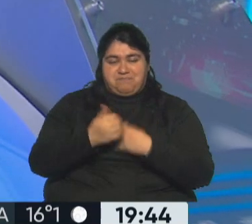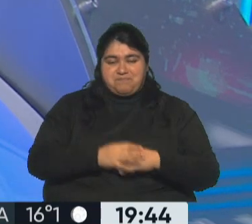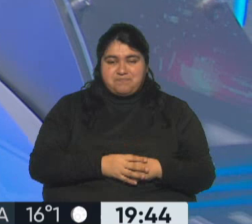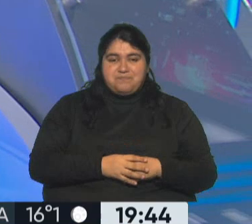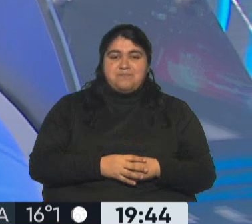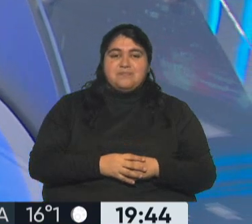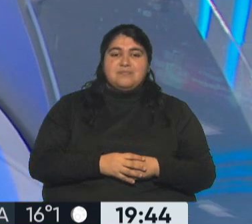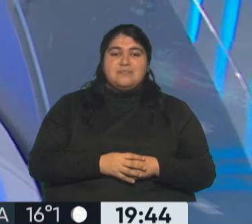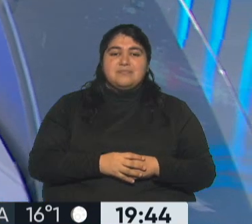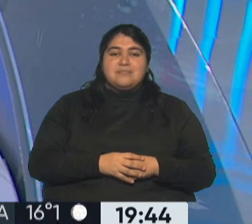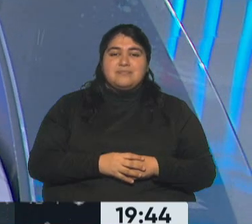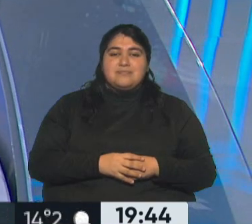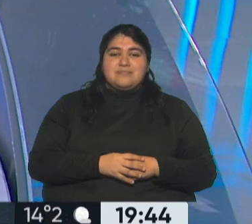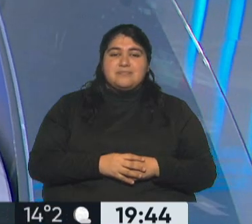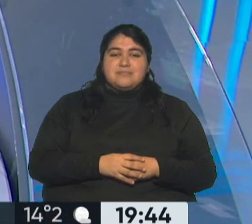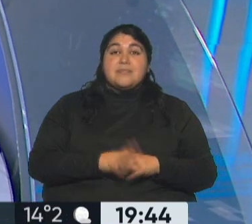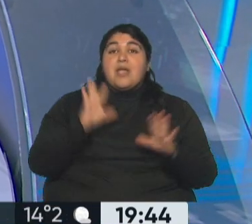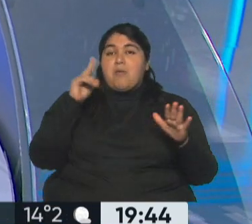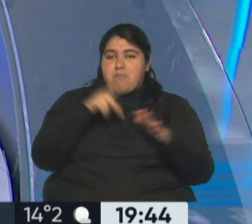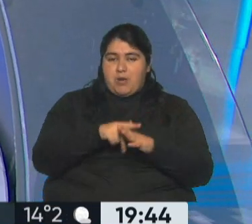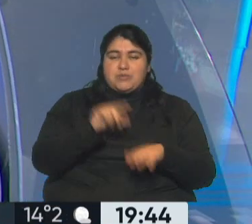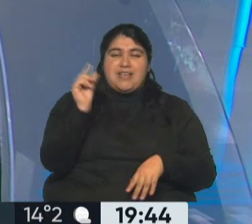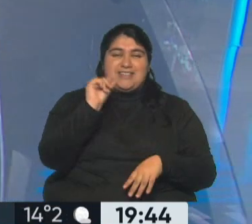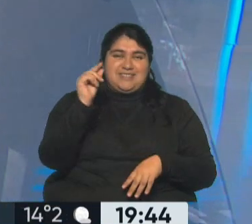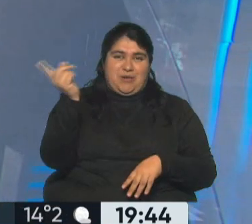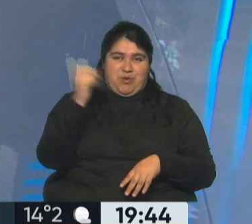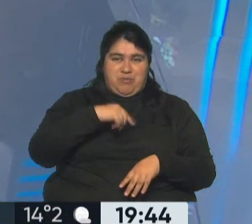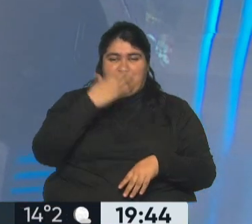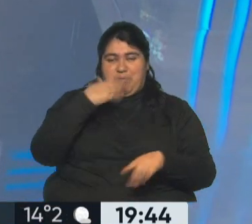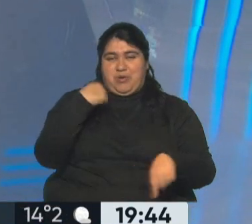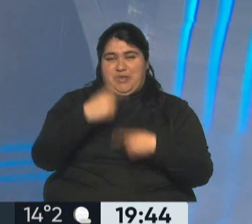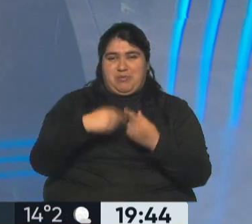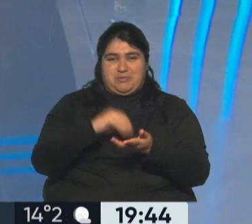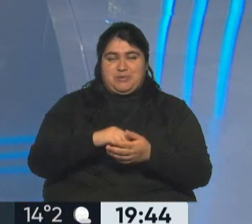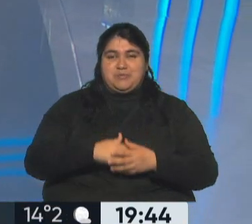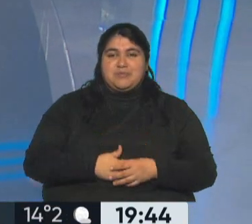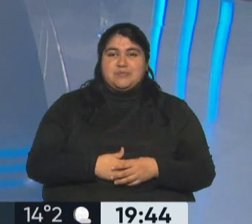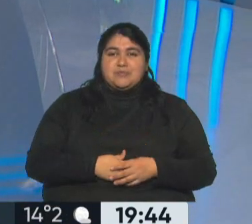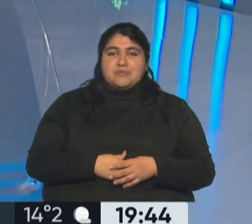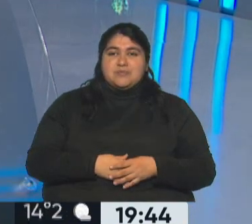pública. Gracias. Bien, breve pausa y enseguida seguimos en el Noti del domingo de la televisión pública.